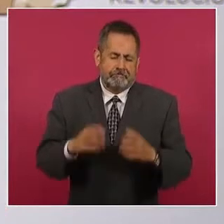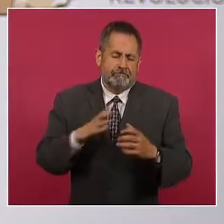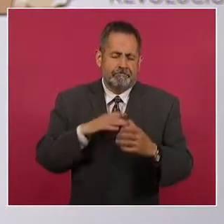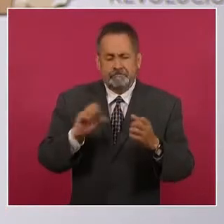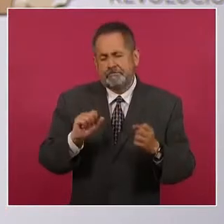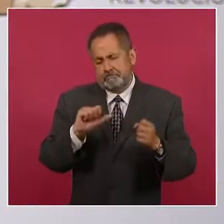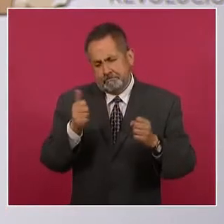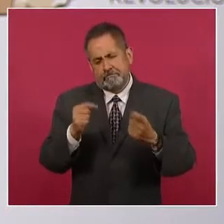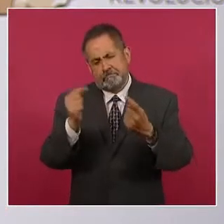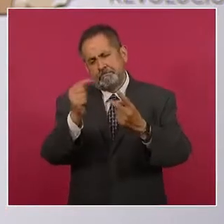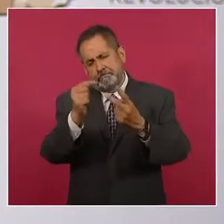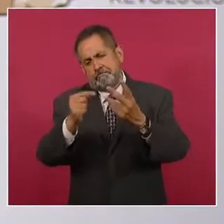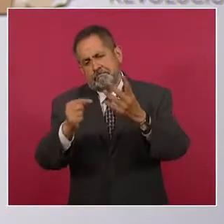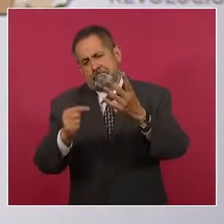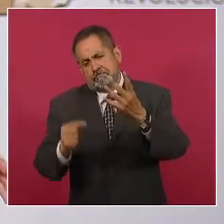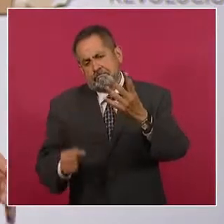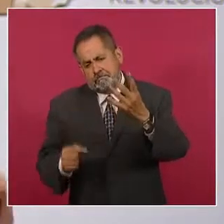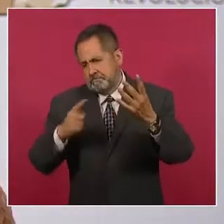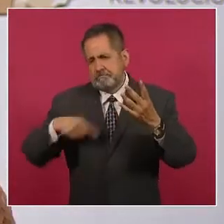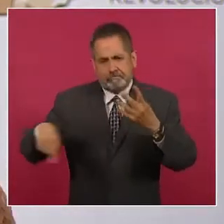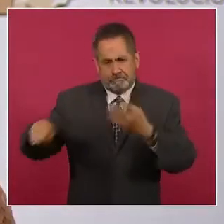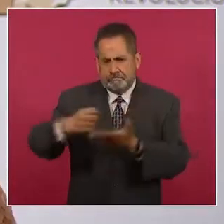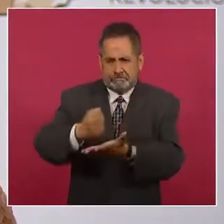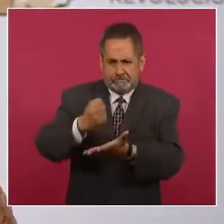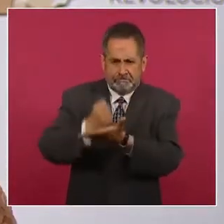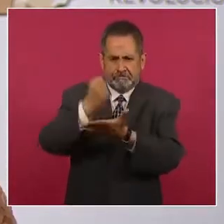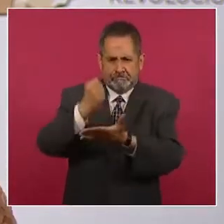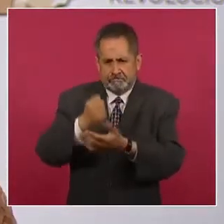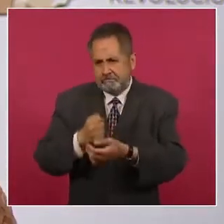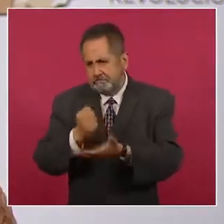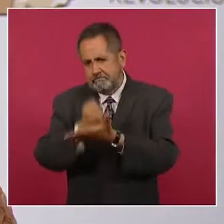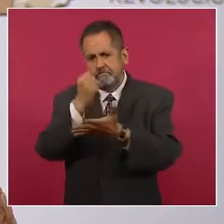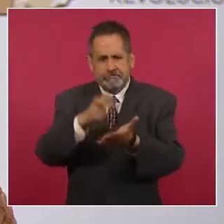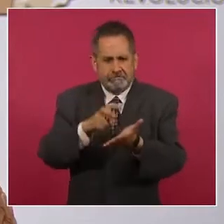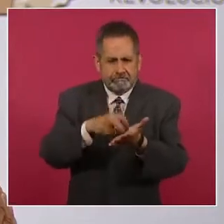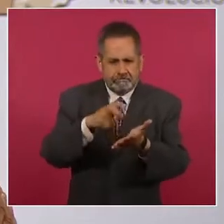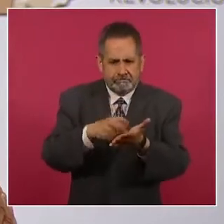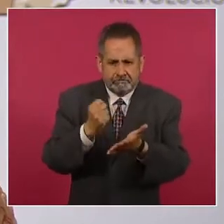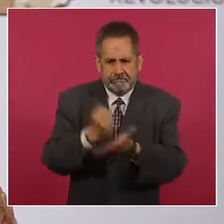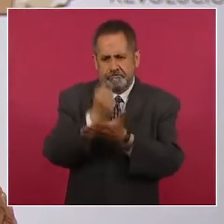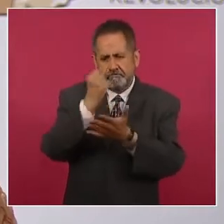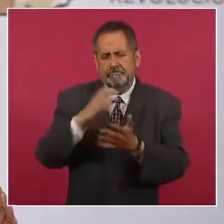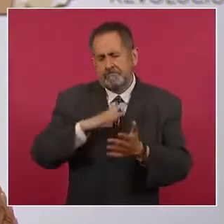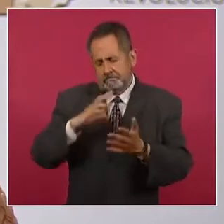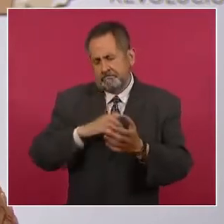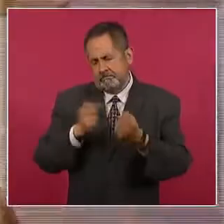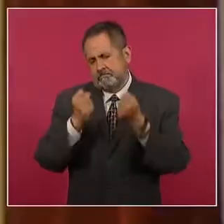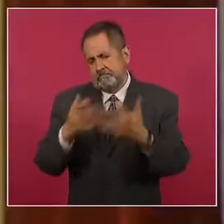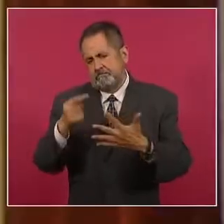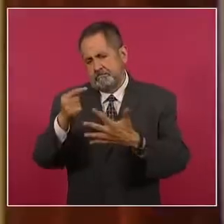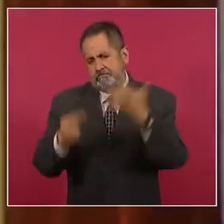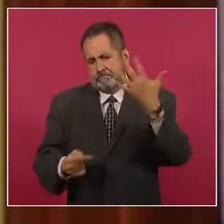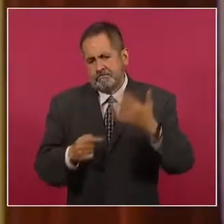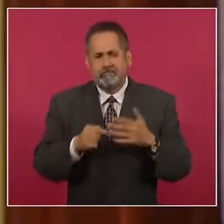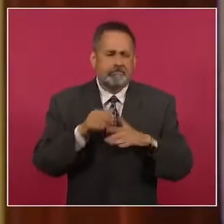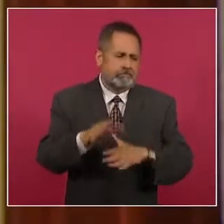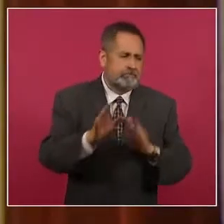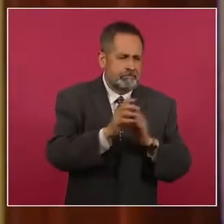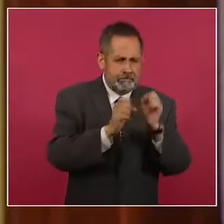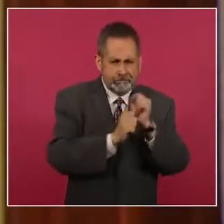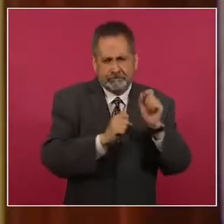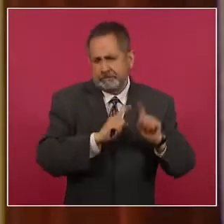otras iniciativas aprobadas, modificaciones a los artículos